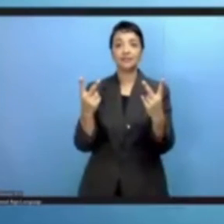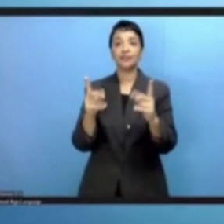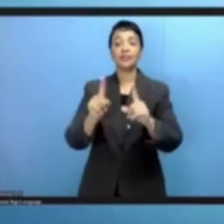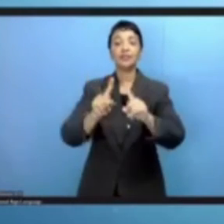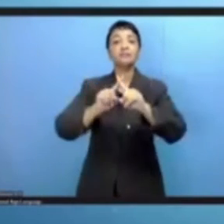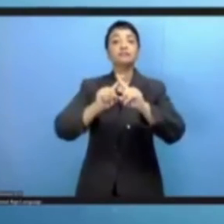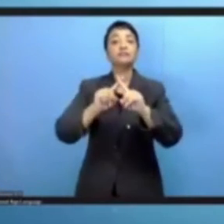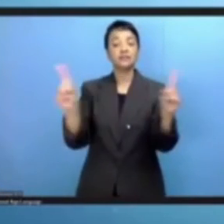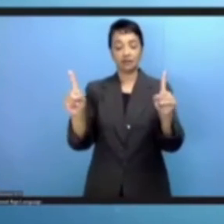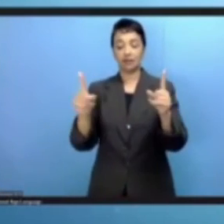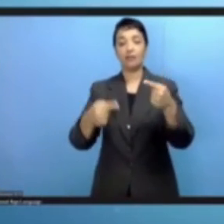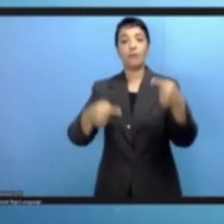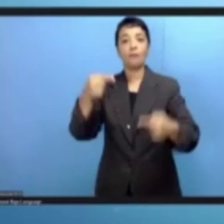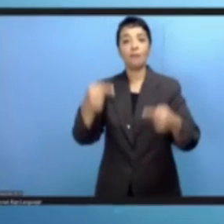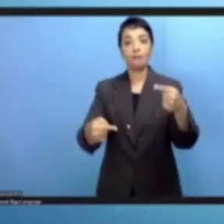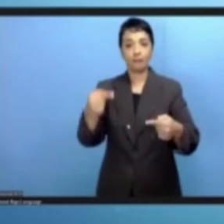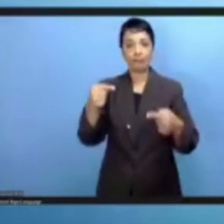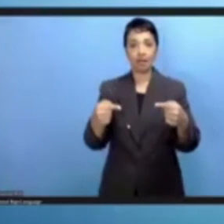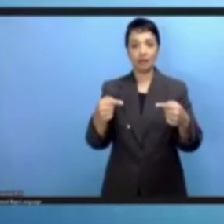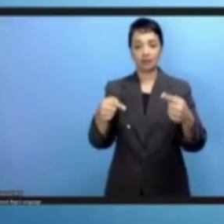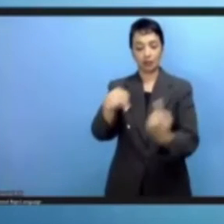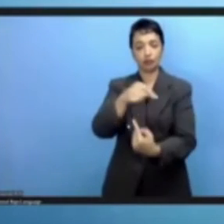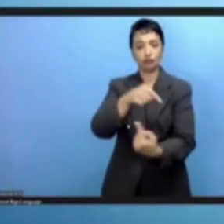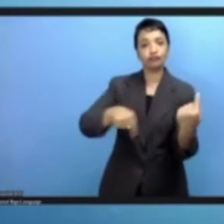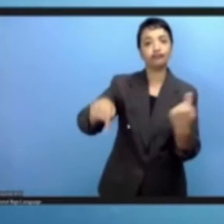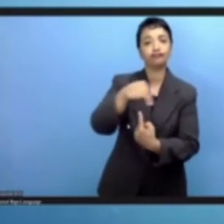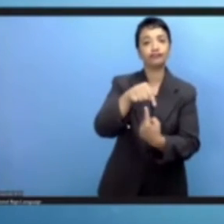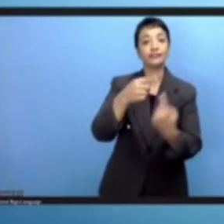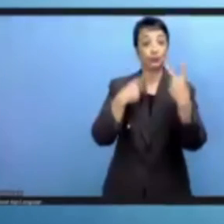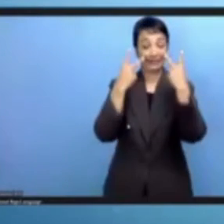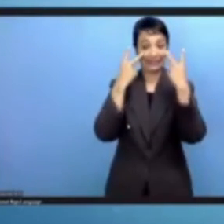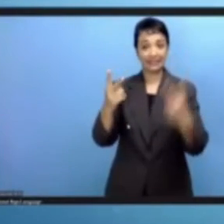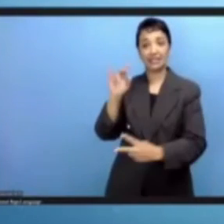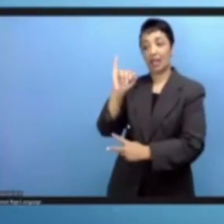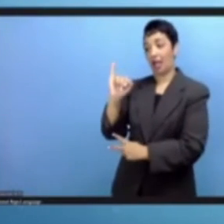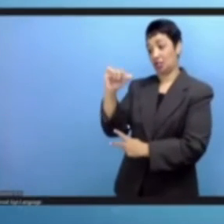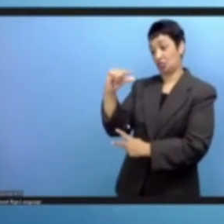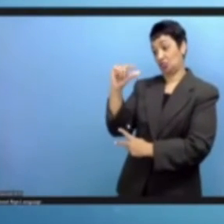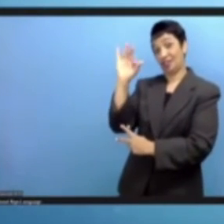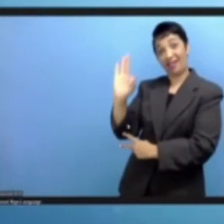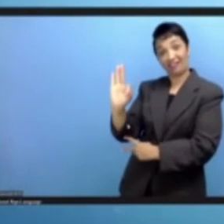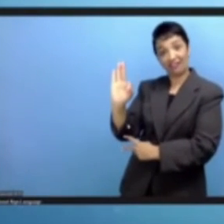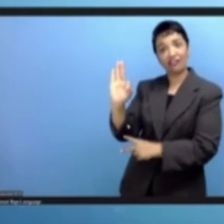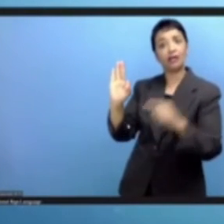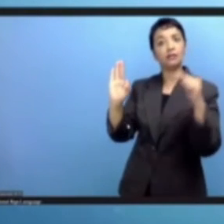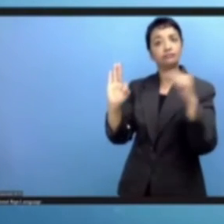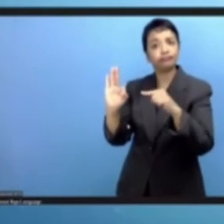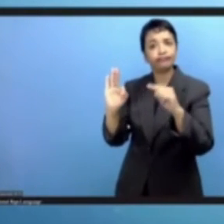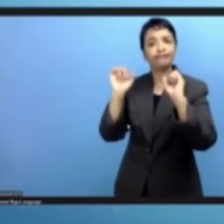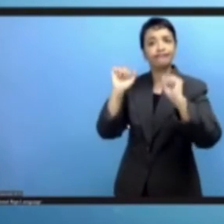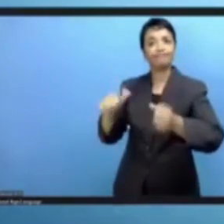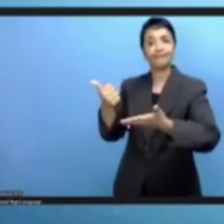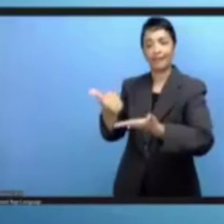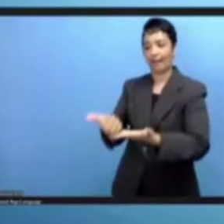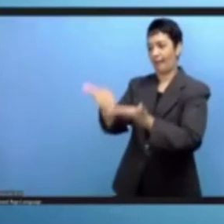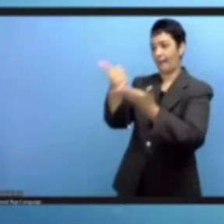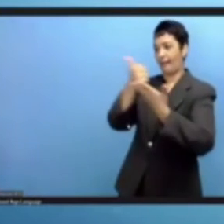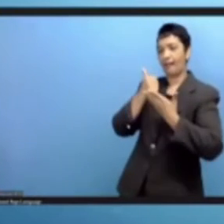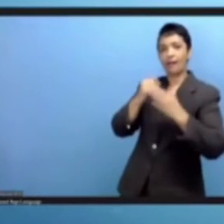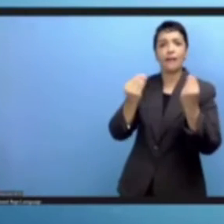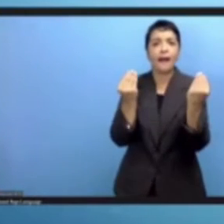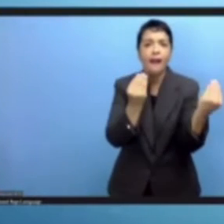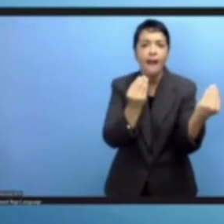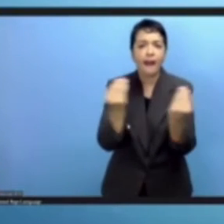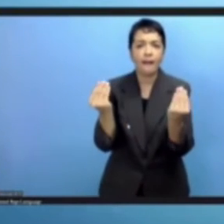el dinamismo de nuestra comunidad global y de los últimos cambios socioeconómicos y